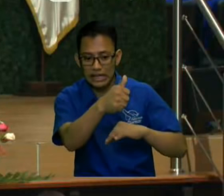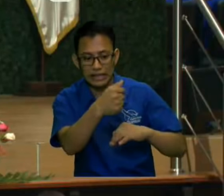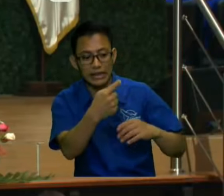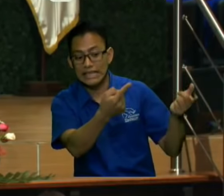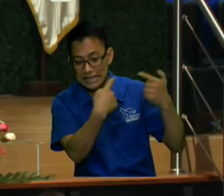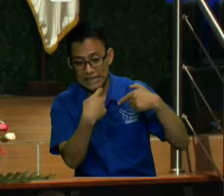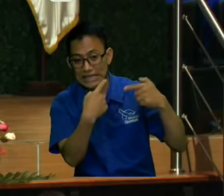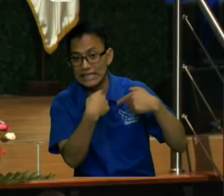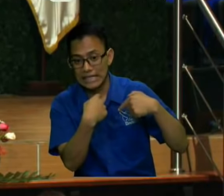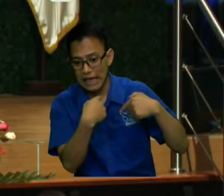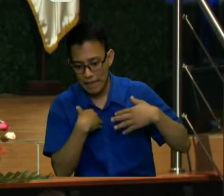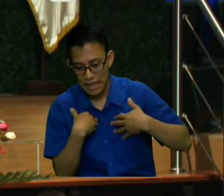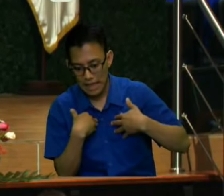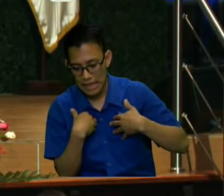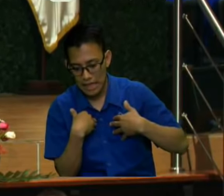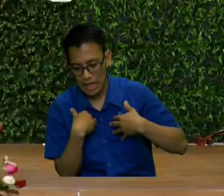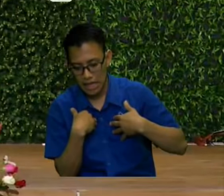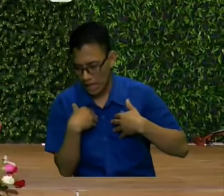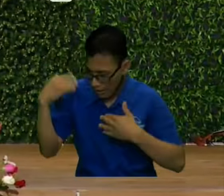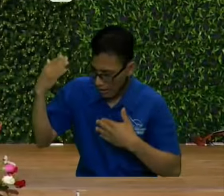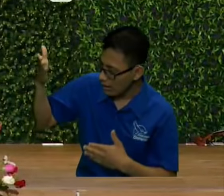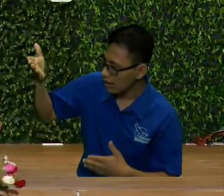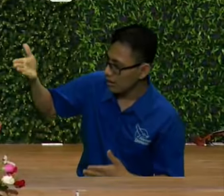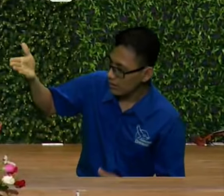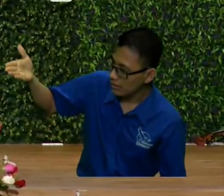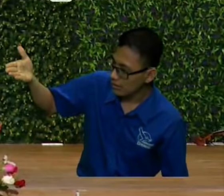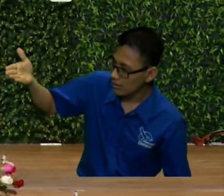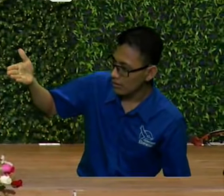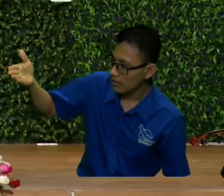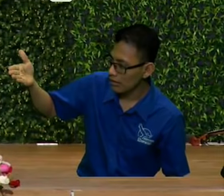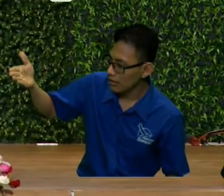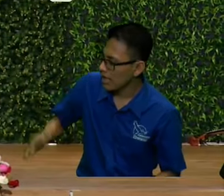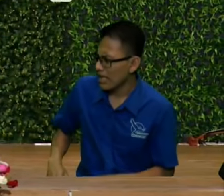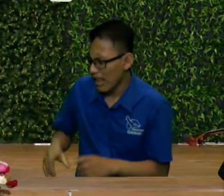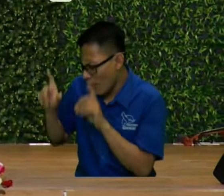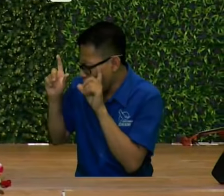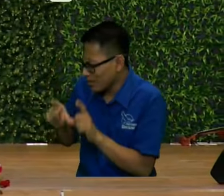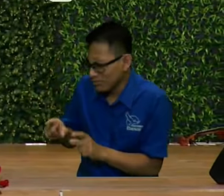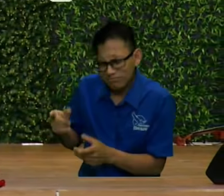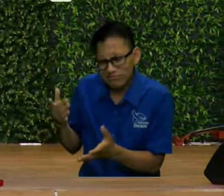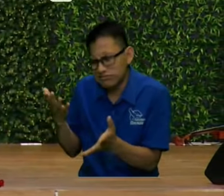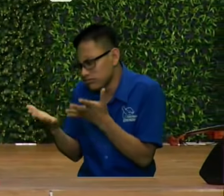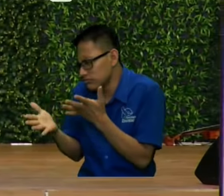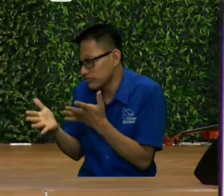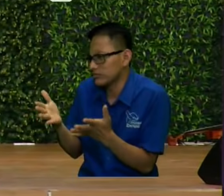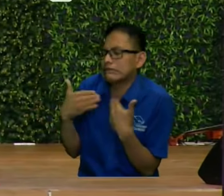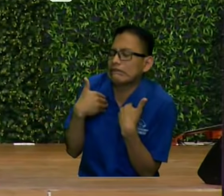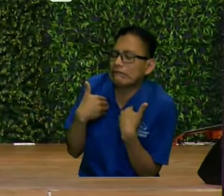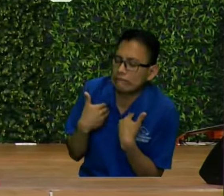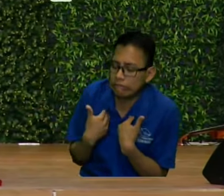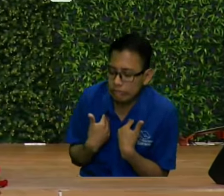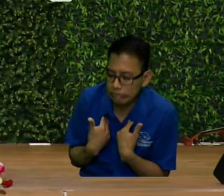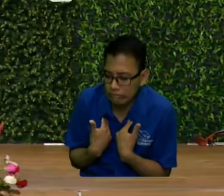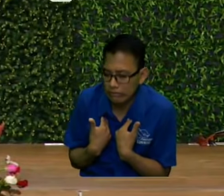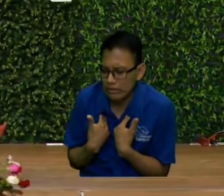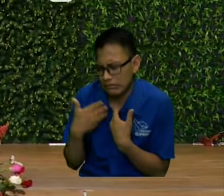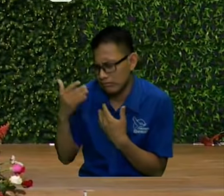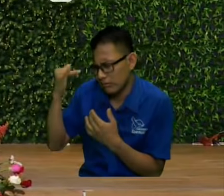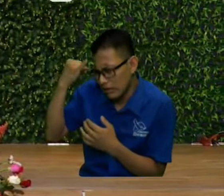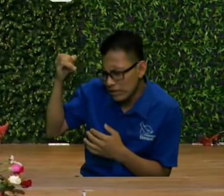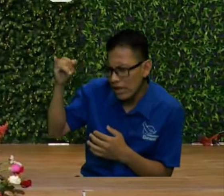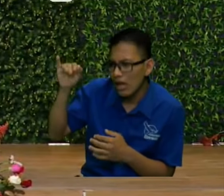apóstol mío. Ya cuando llega un momentito en que el cuerpo ya no le da uno. Imagínense echarse